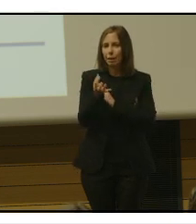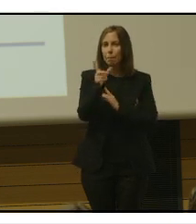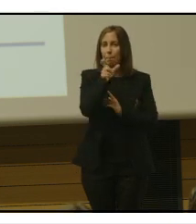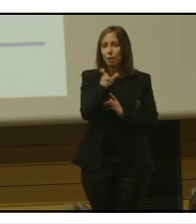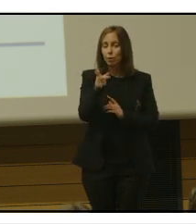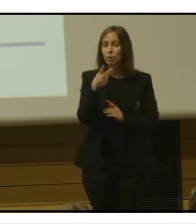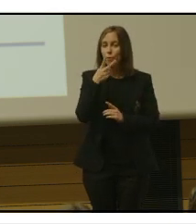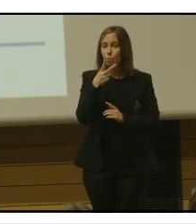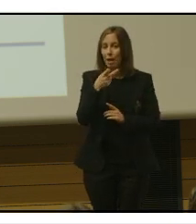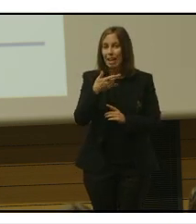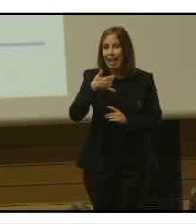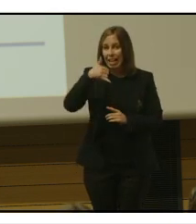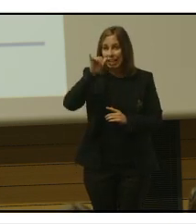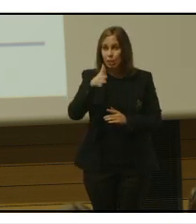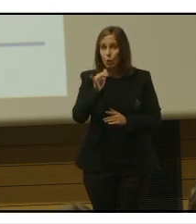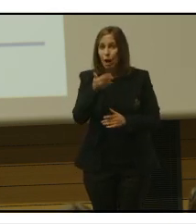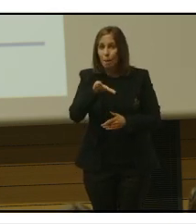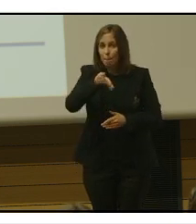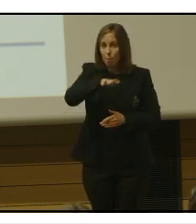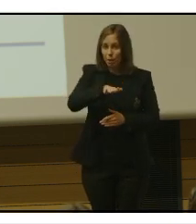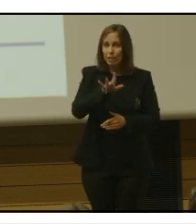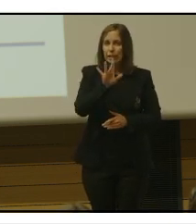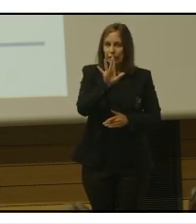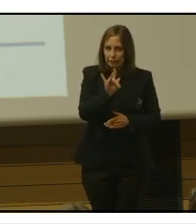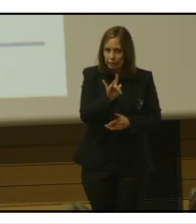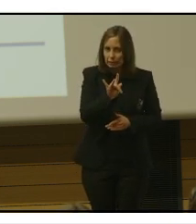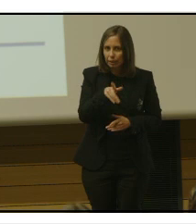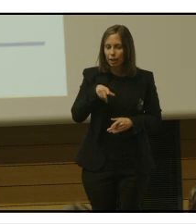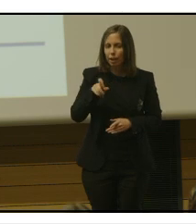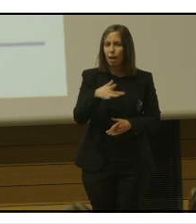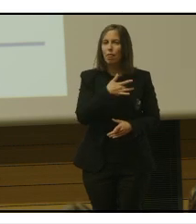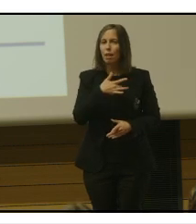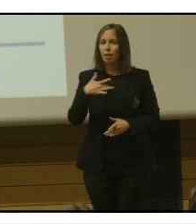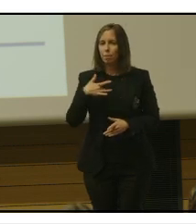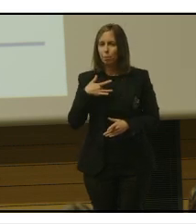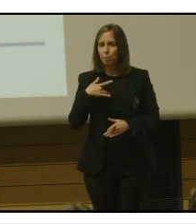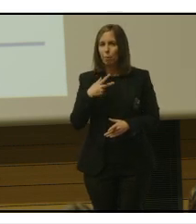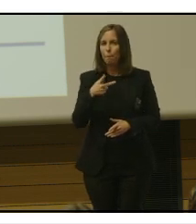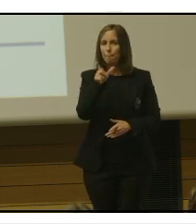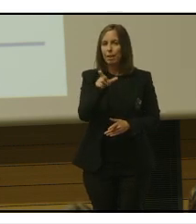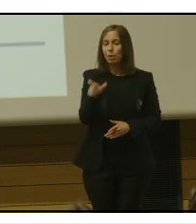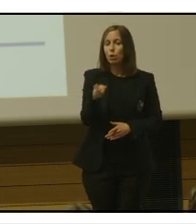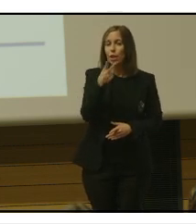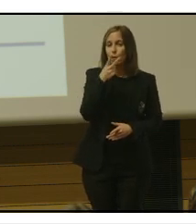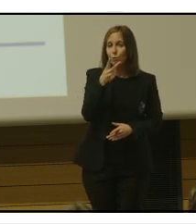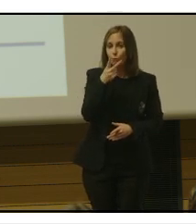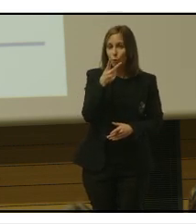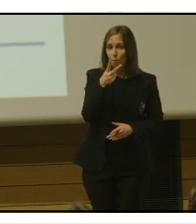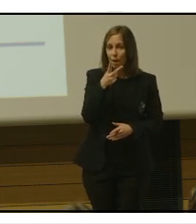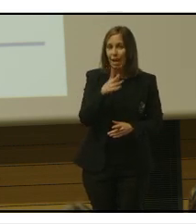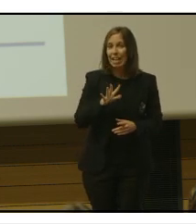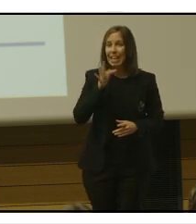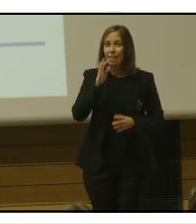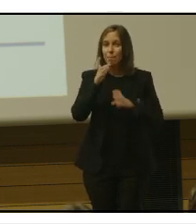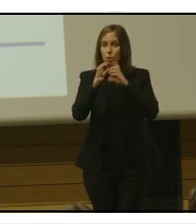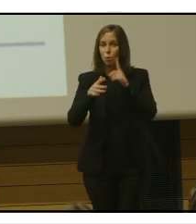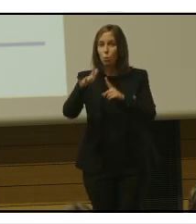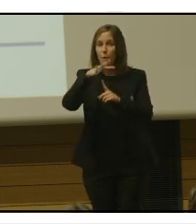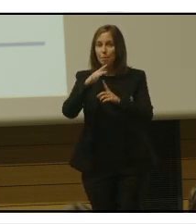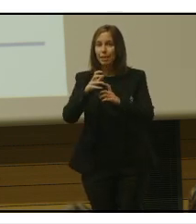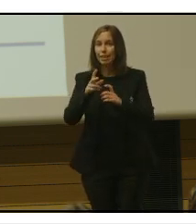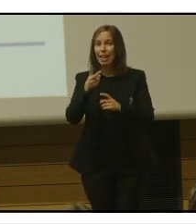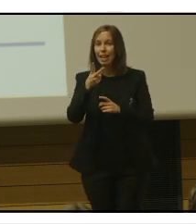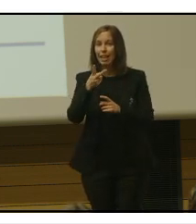tienen riesgo de morirse, sí, claro, es que el riesgo de cáncer de pulmón en los fumadores que están expuestos al humo ambiental de tabaco de